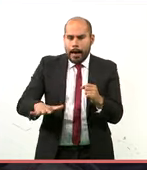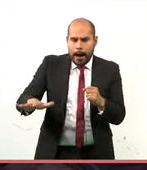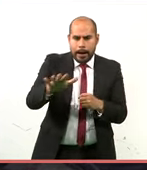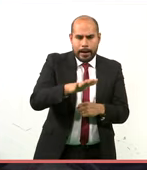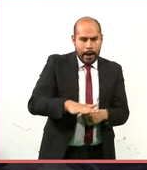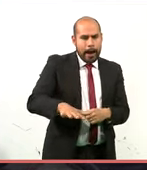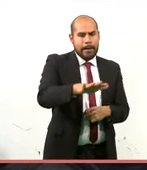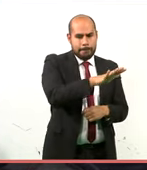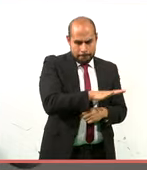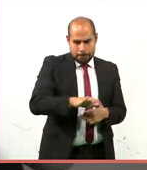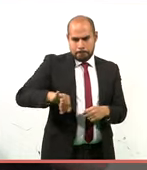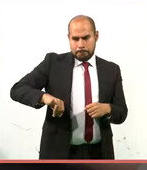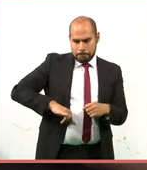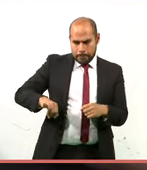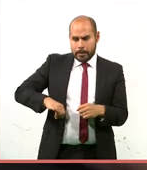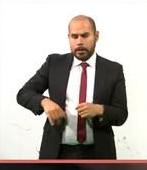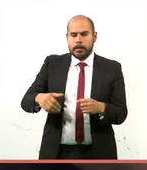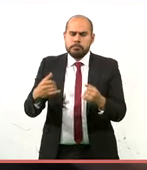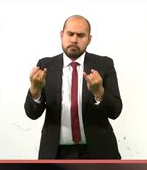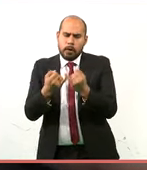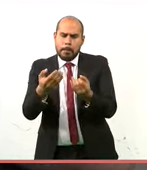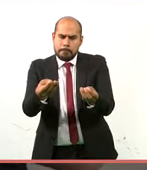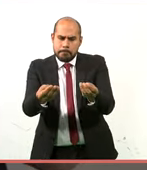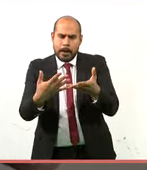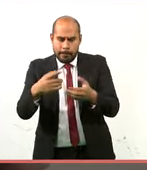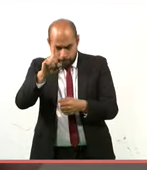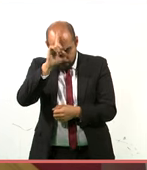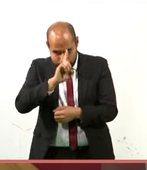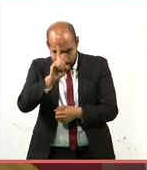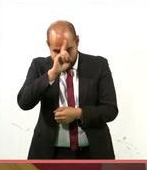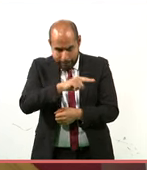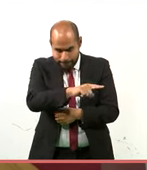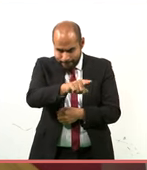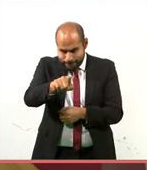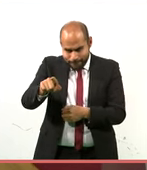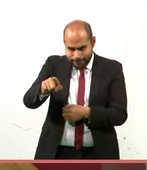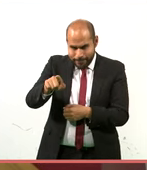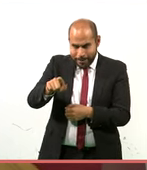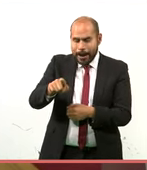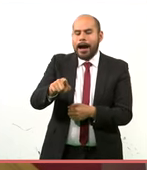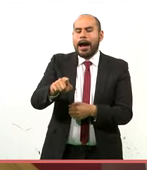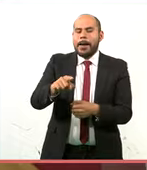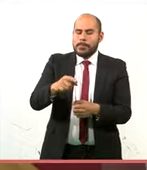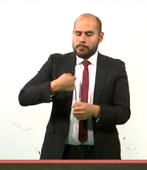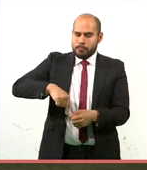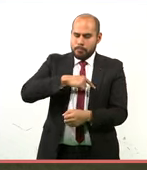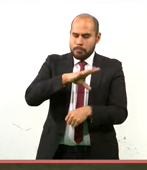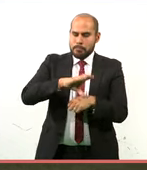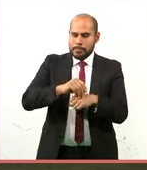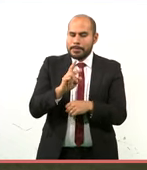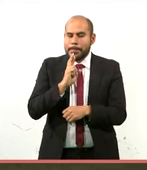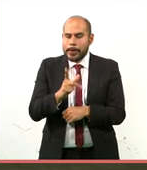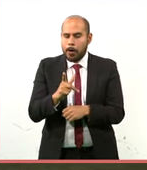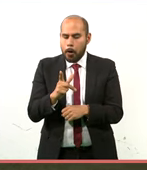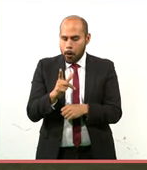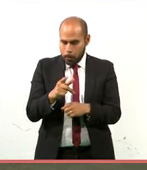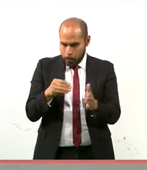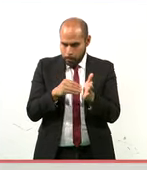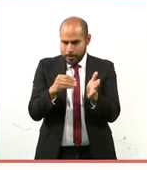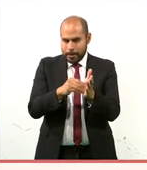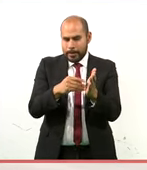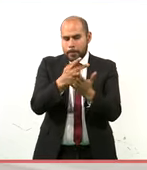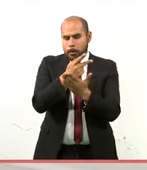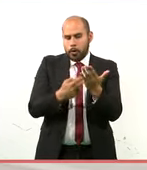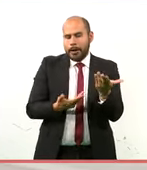interés y, sobre todo, escuchar sus sugerencias que nos permiten la mejora continua de nuestros programas y